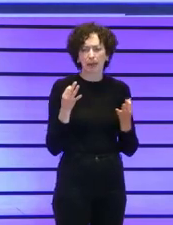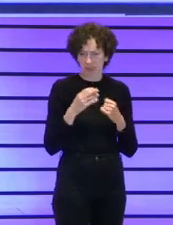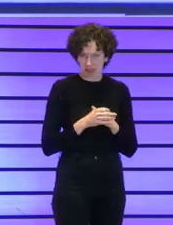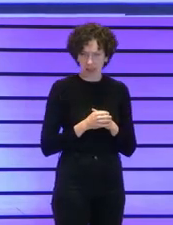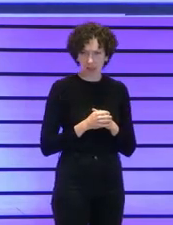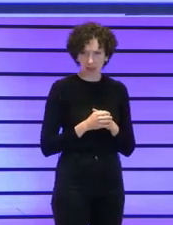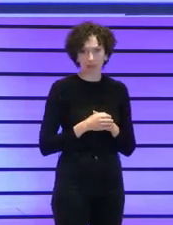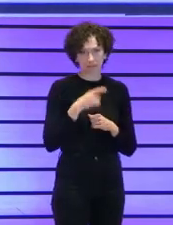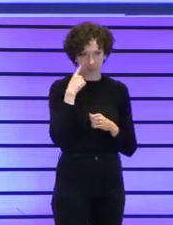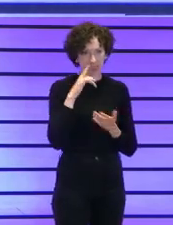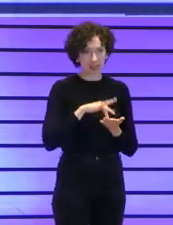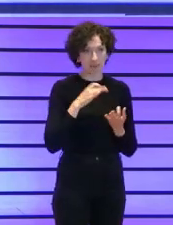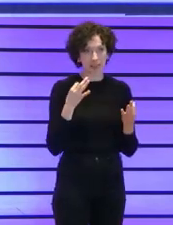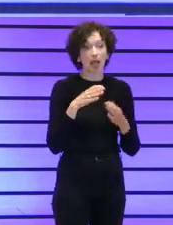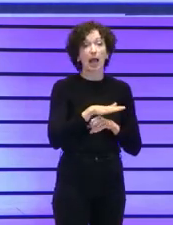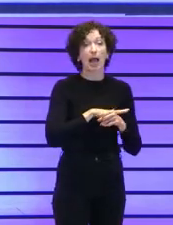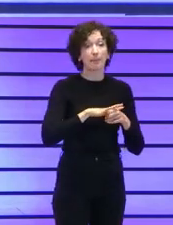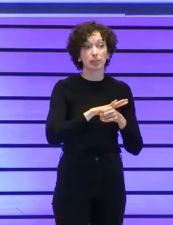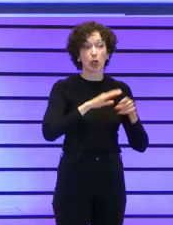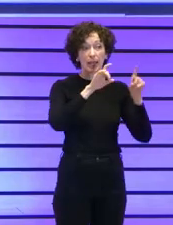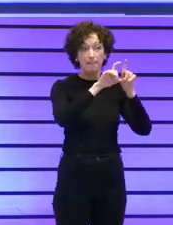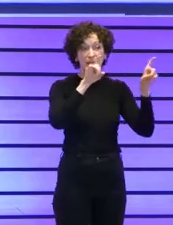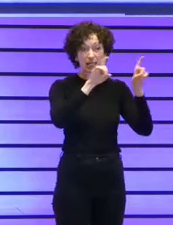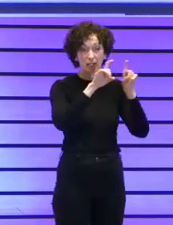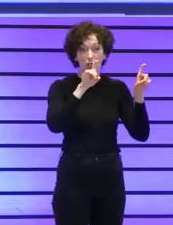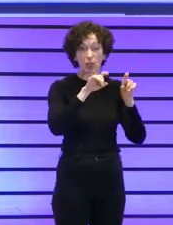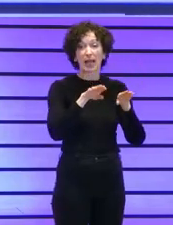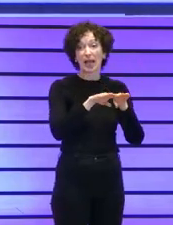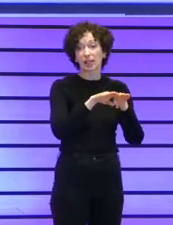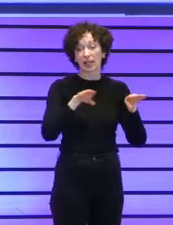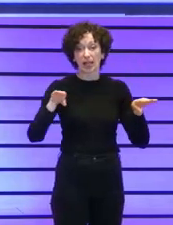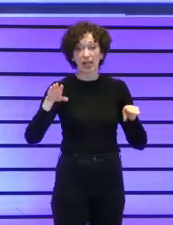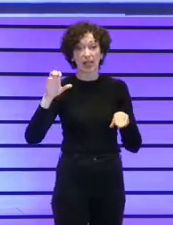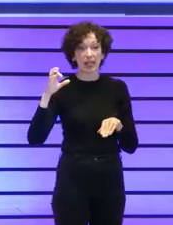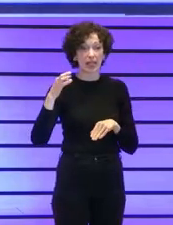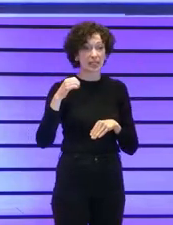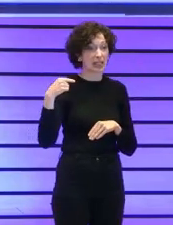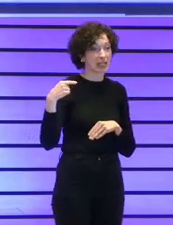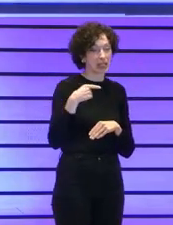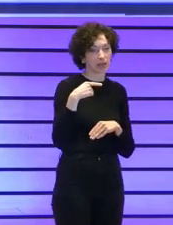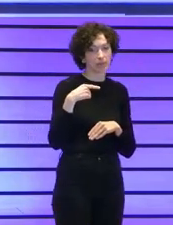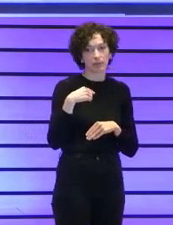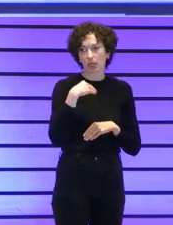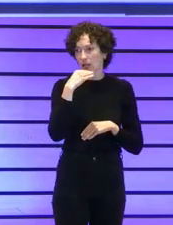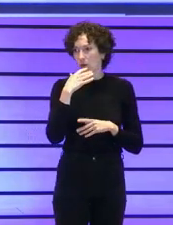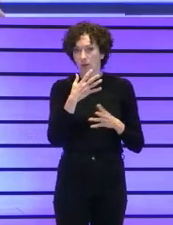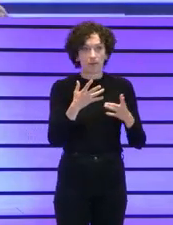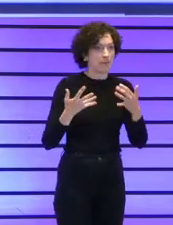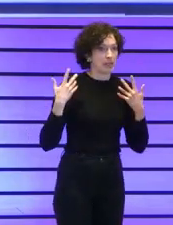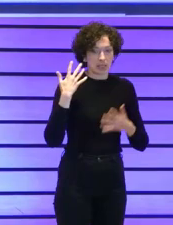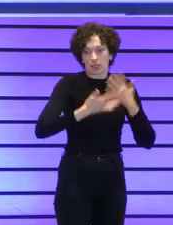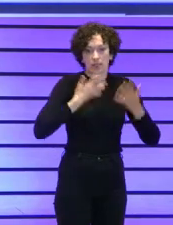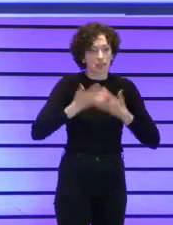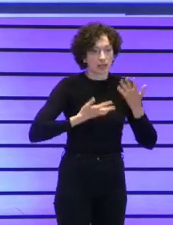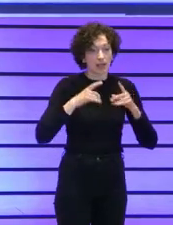está pasando que en el mundo empresarial la sostenibilidad ESG es un tsunami. Las empresas, para empezar,